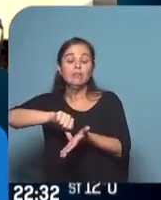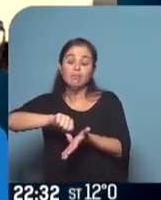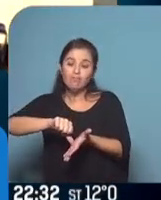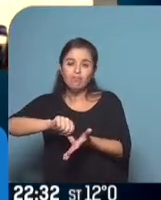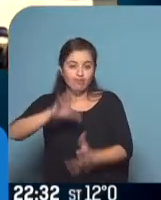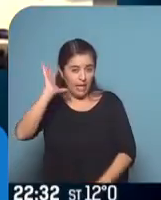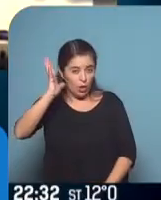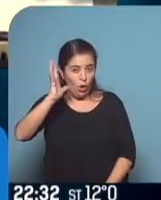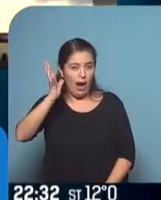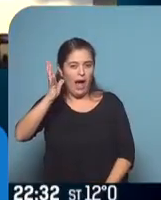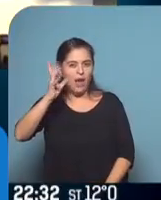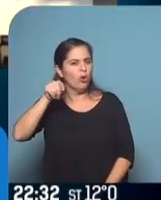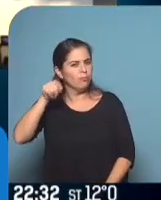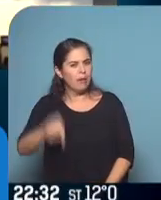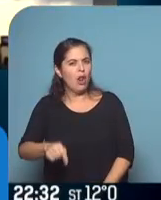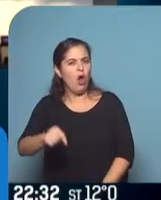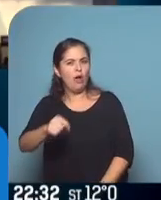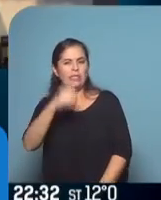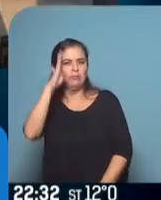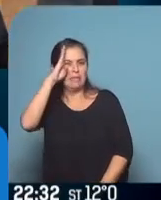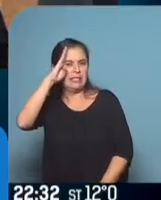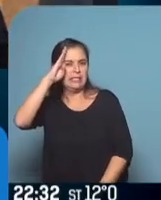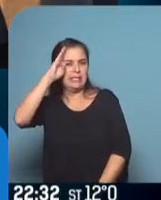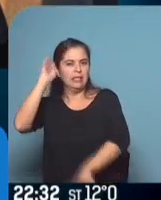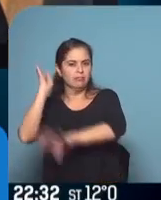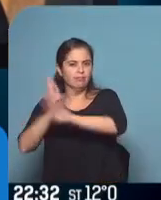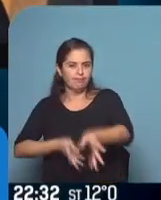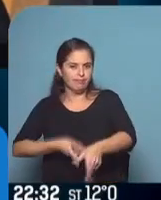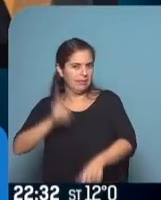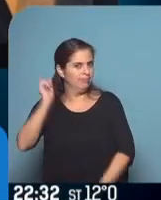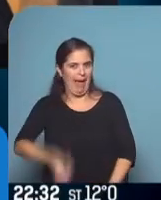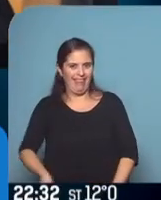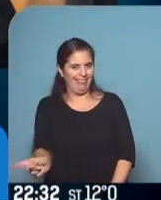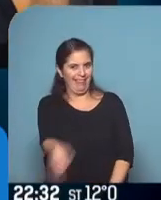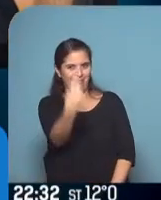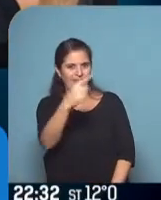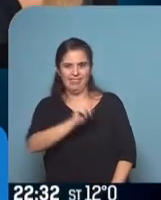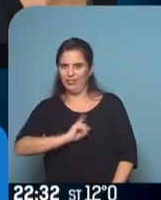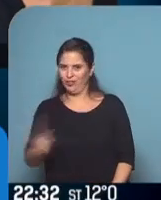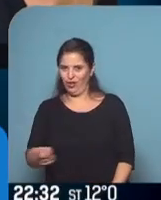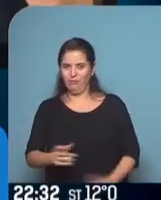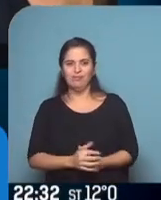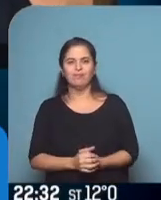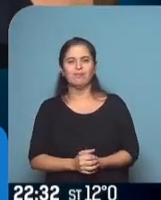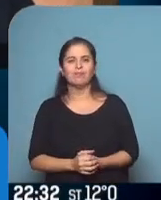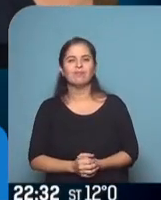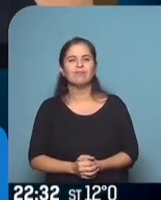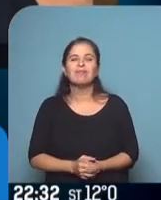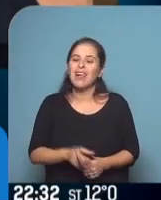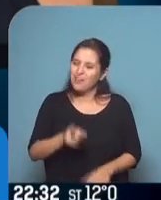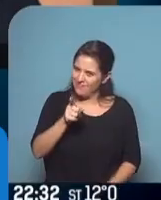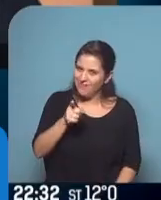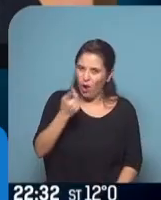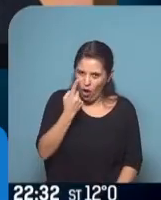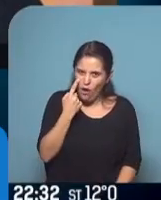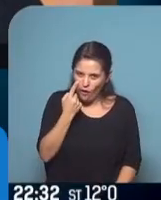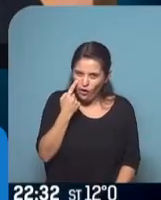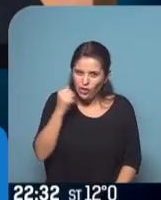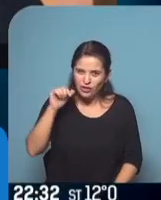Claro. Conociendo, Pablo, como conoces la realidad iraní, como la conocen pocos en